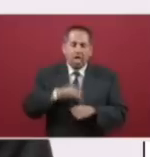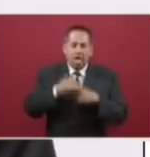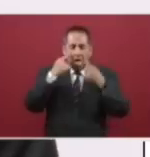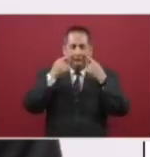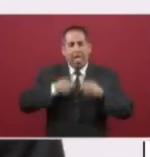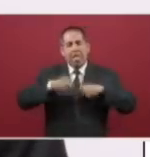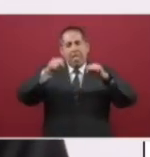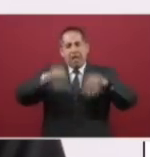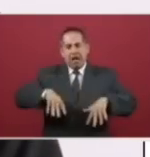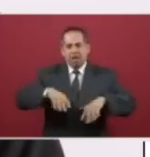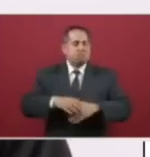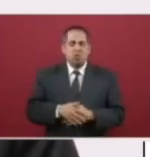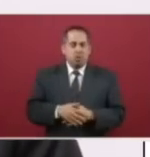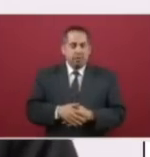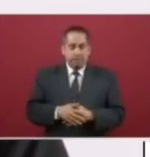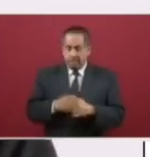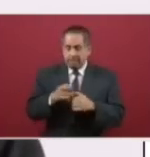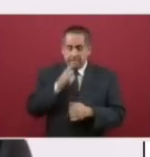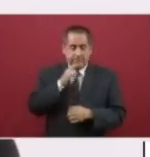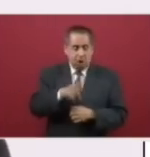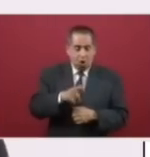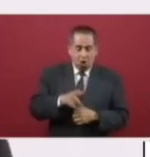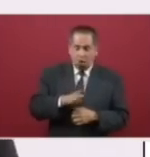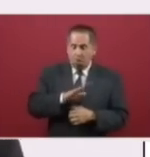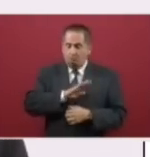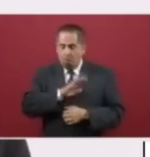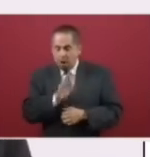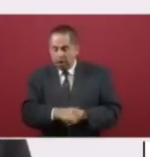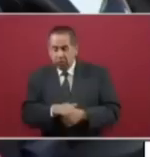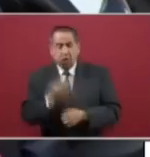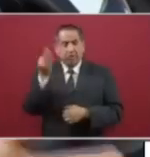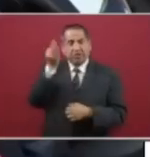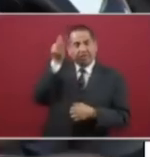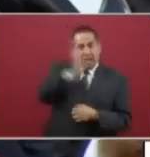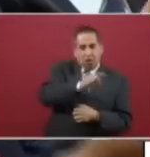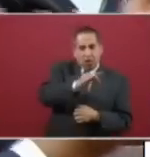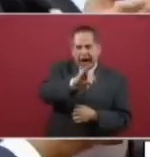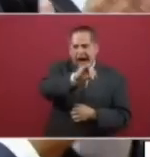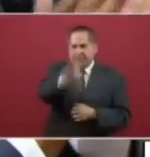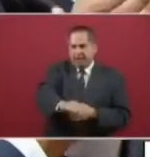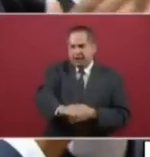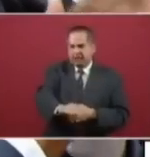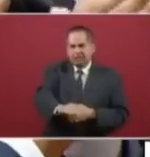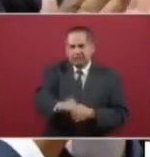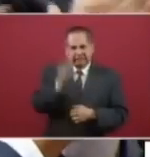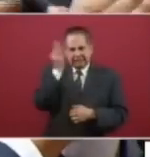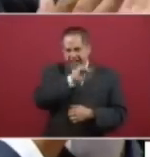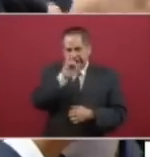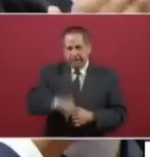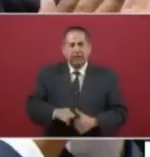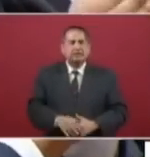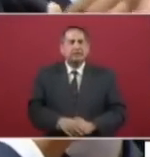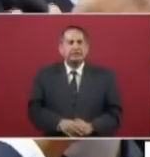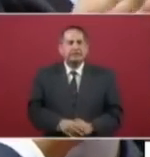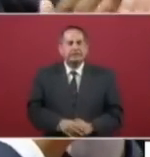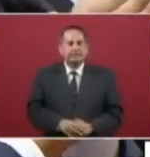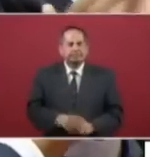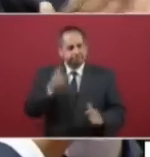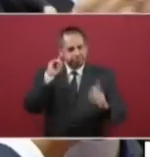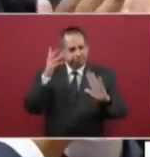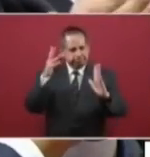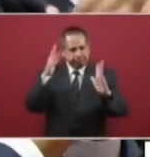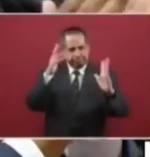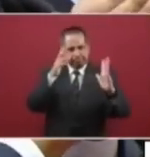violencia. Por cierto, sobre los niveles de preparación, capacidades y eficiencia